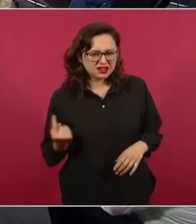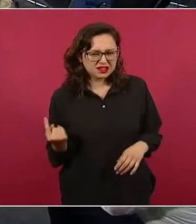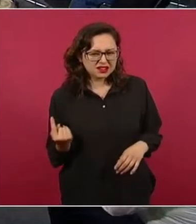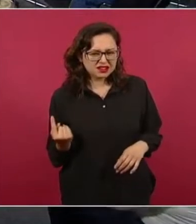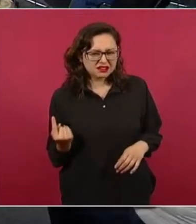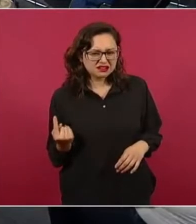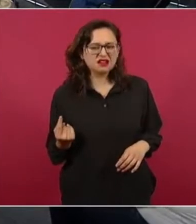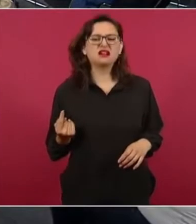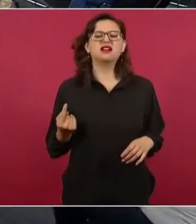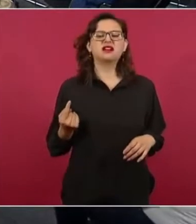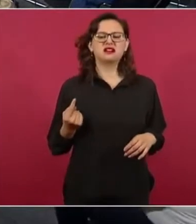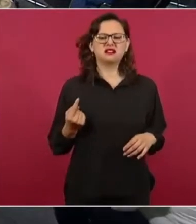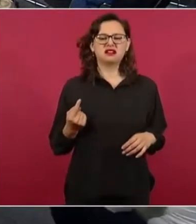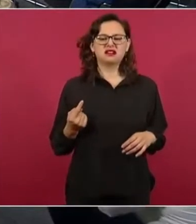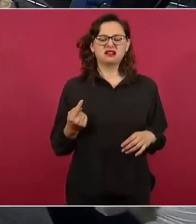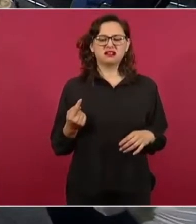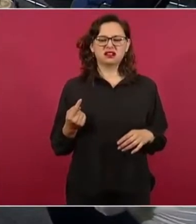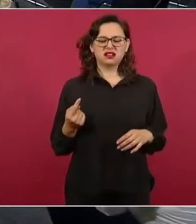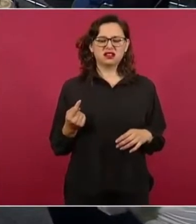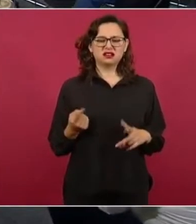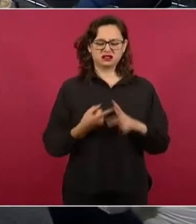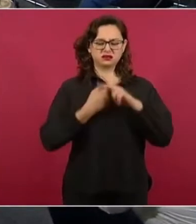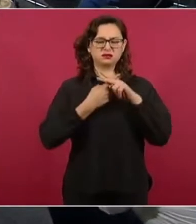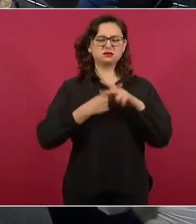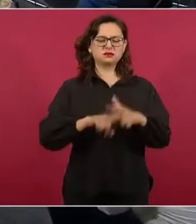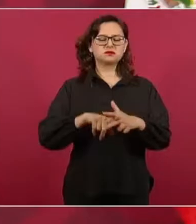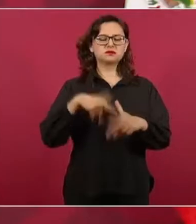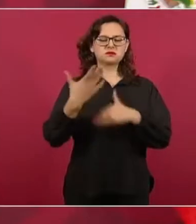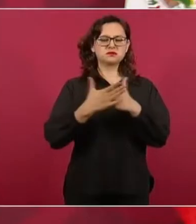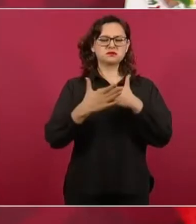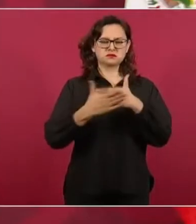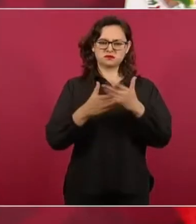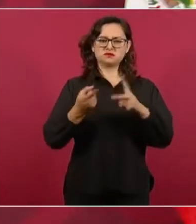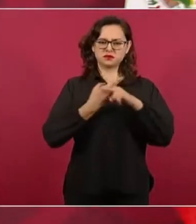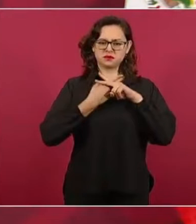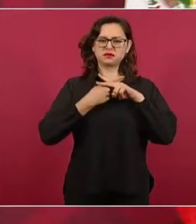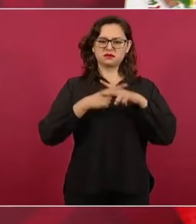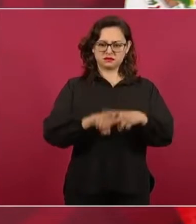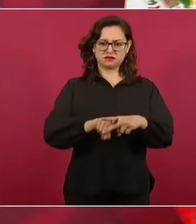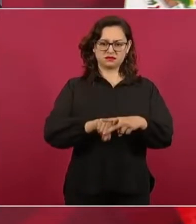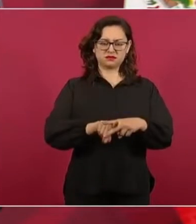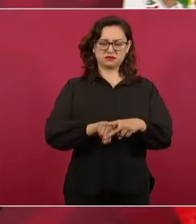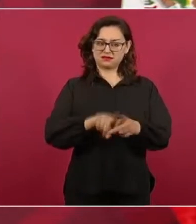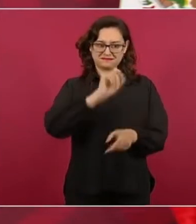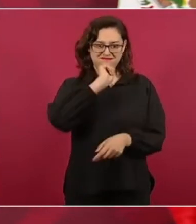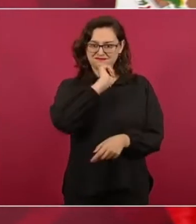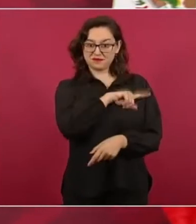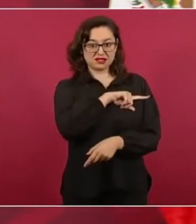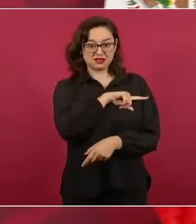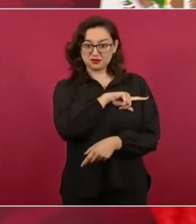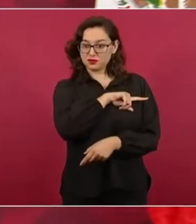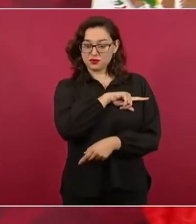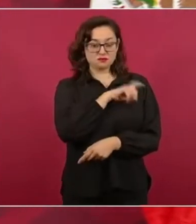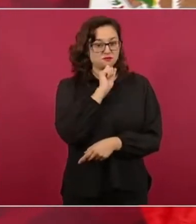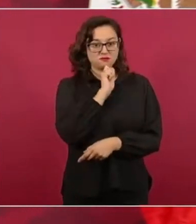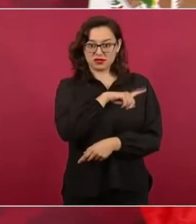Está por iniciar. ¿Hay fecha ya? Ya en estos días. Eso es.